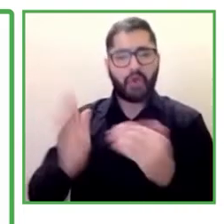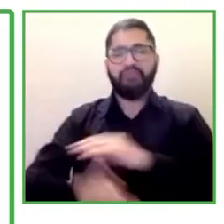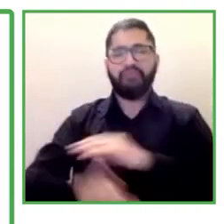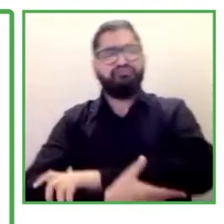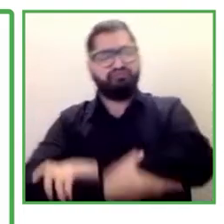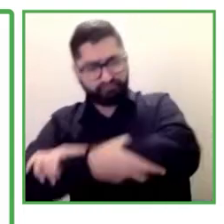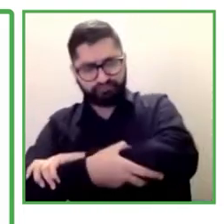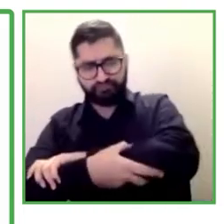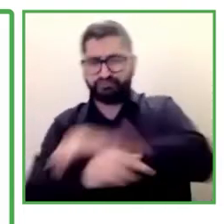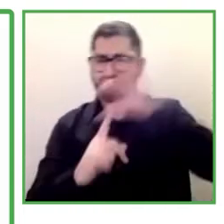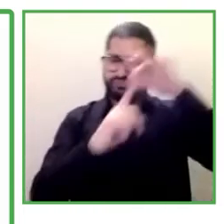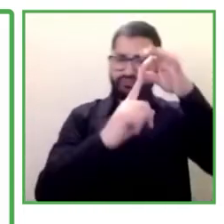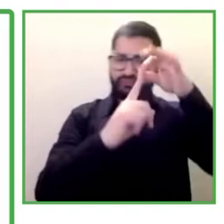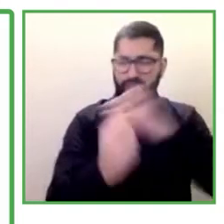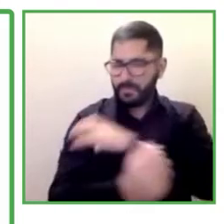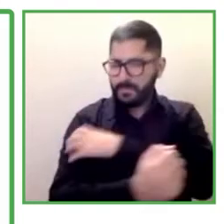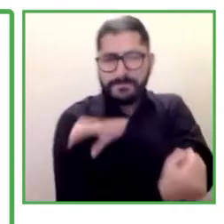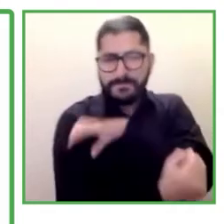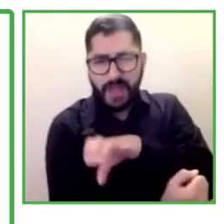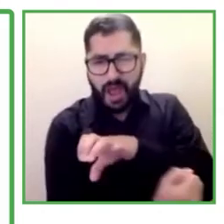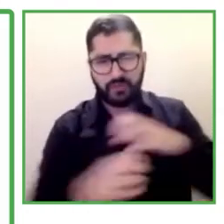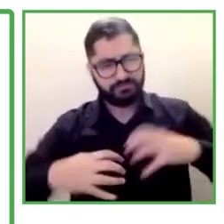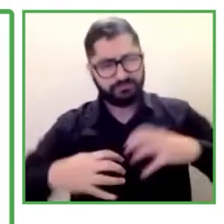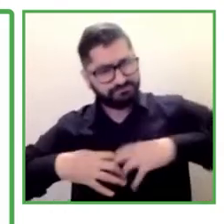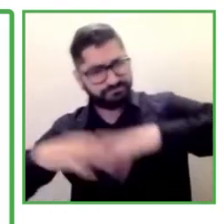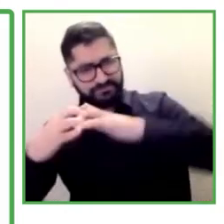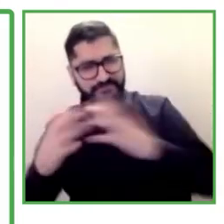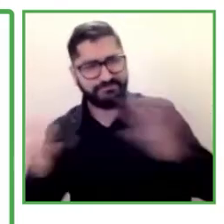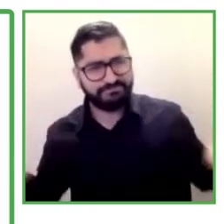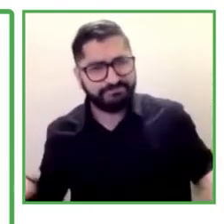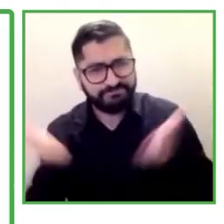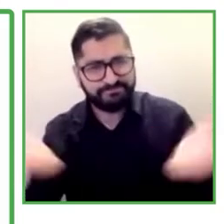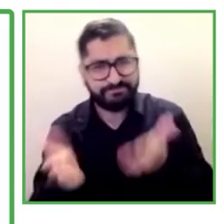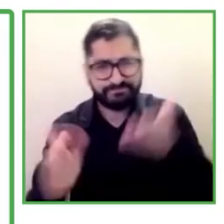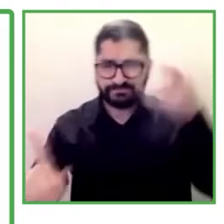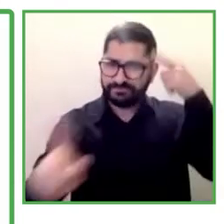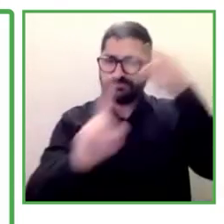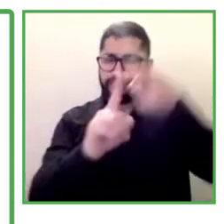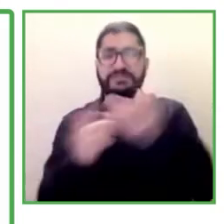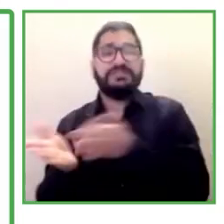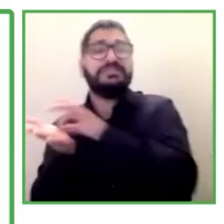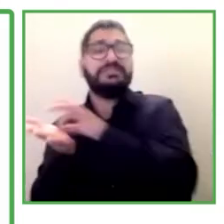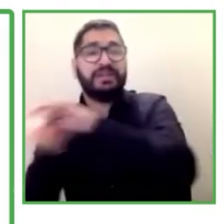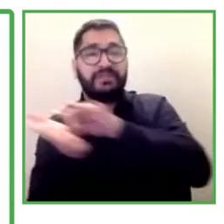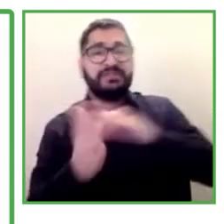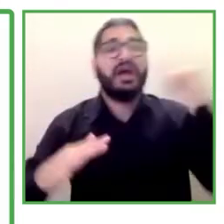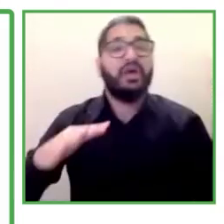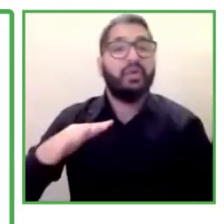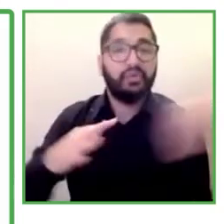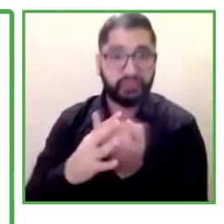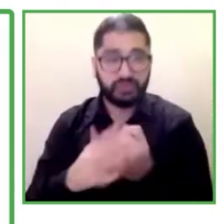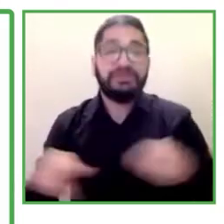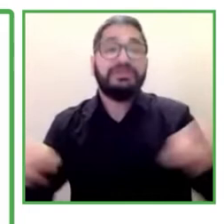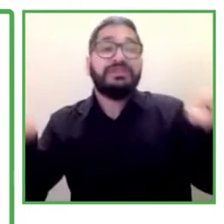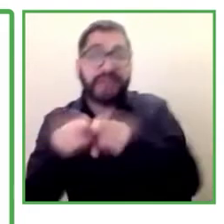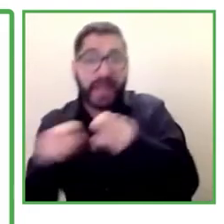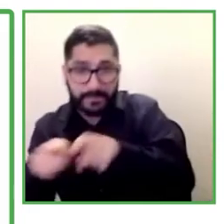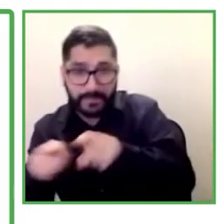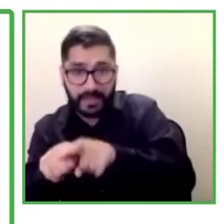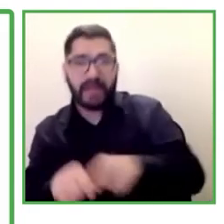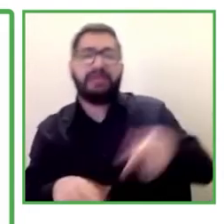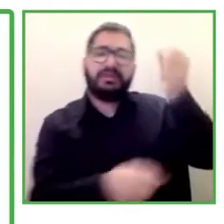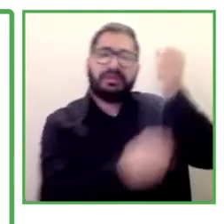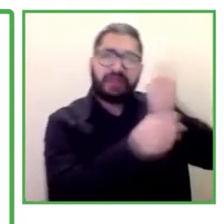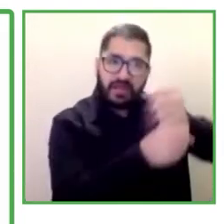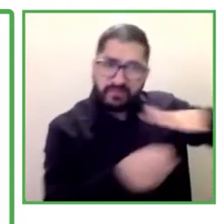de inclusión, también trabajan con la demanda para que sea una demanda inclusiva mediante el acompañamiento a